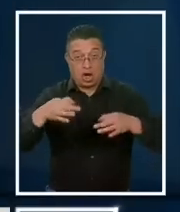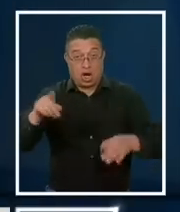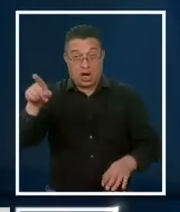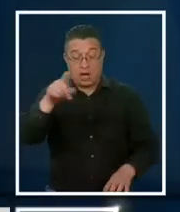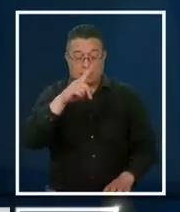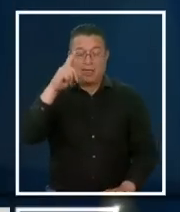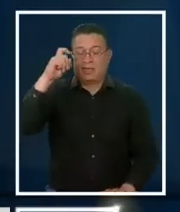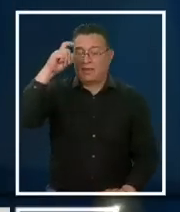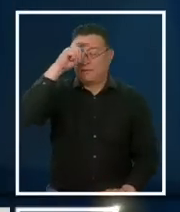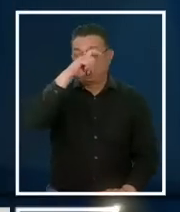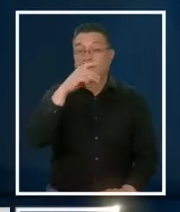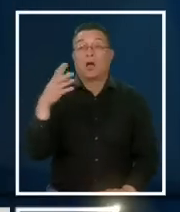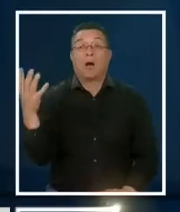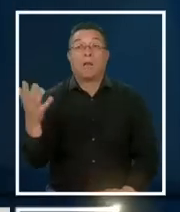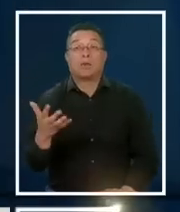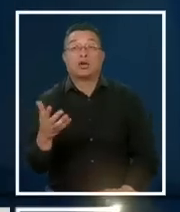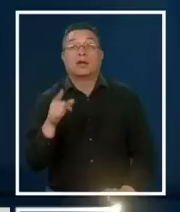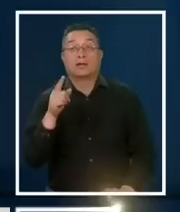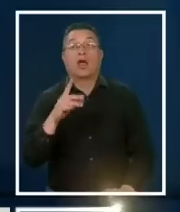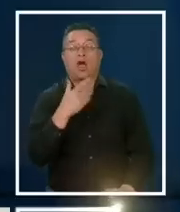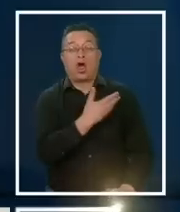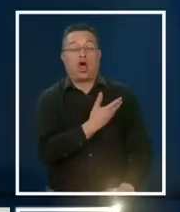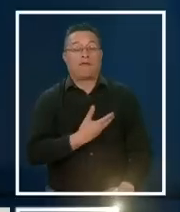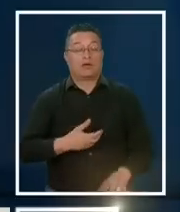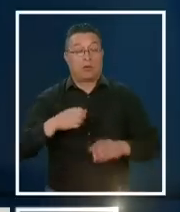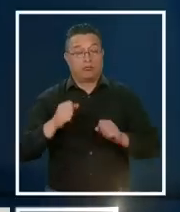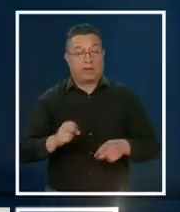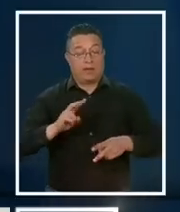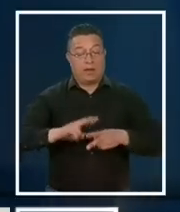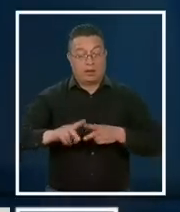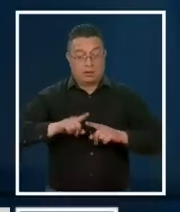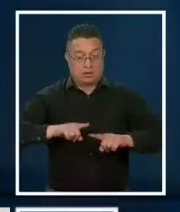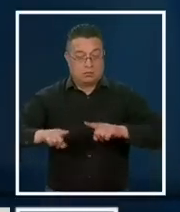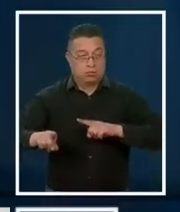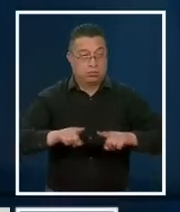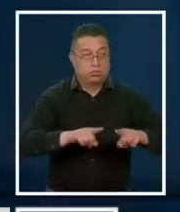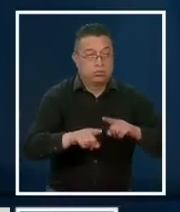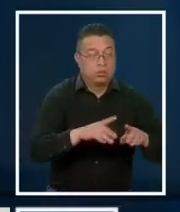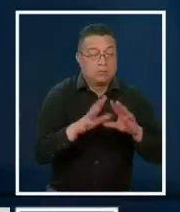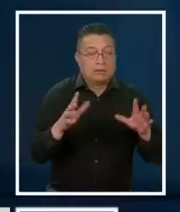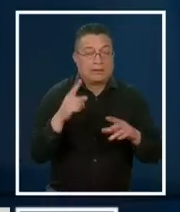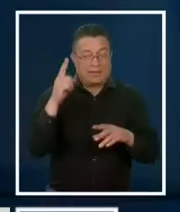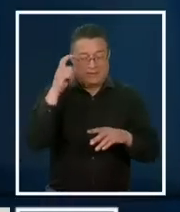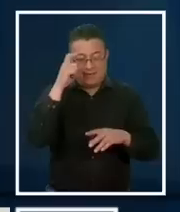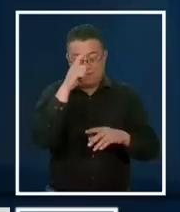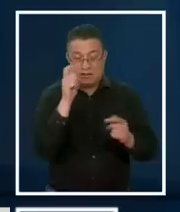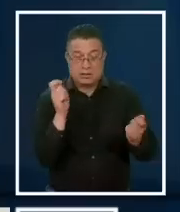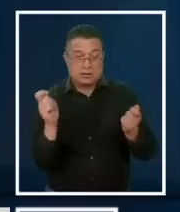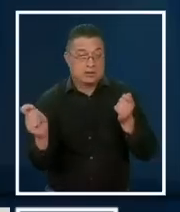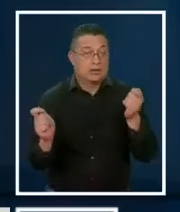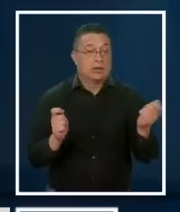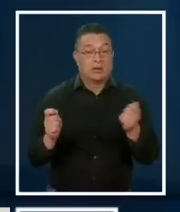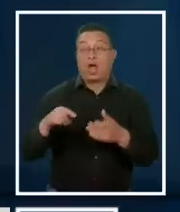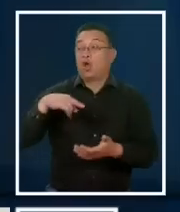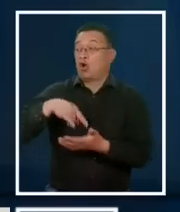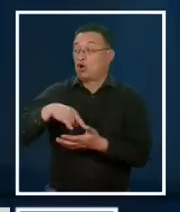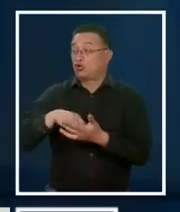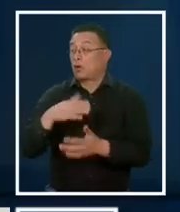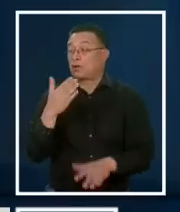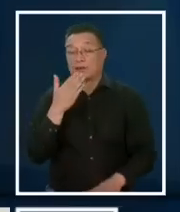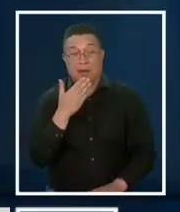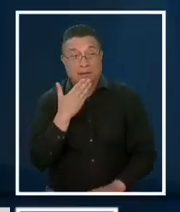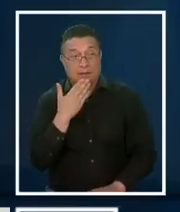porque va a determinar bastante lo que el gobierno pueda hacer luego va a tener un corredor mucho más estrecho para moverse y el congreso también